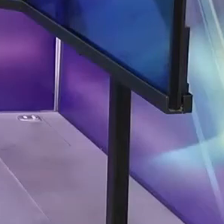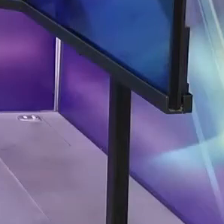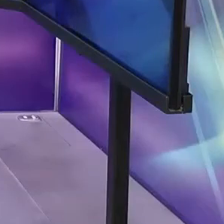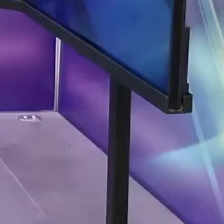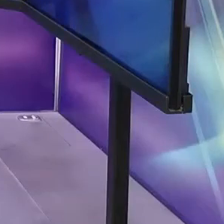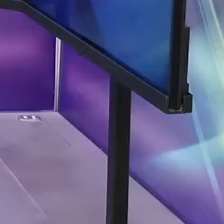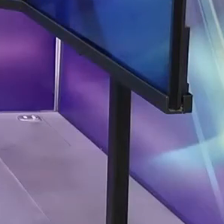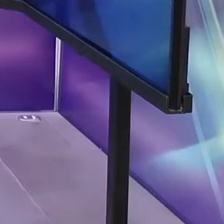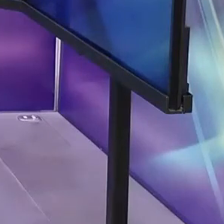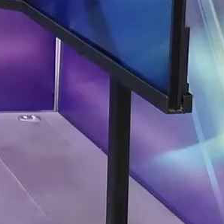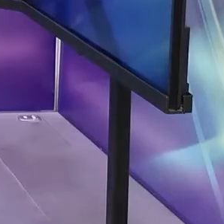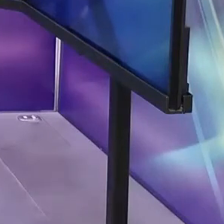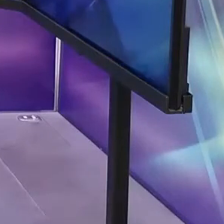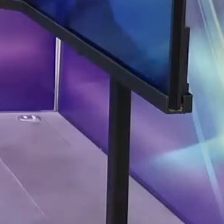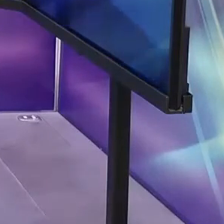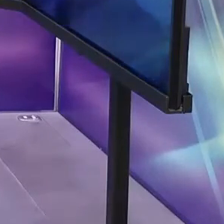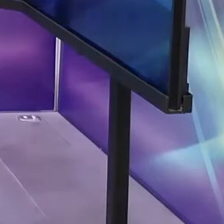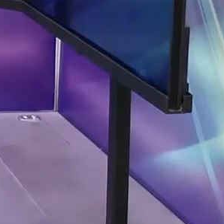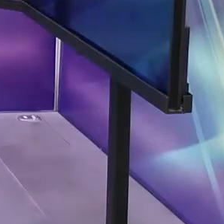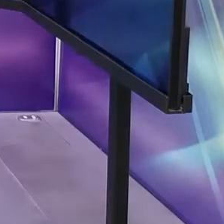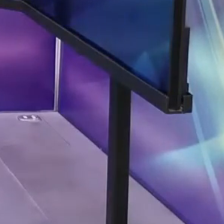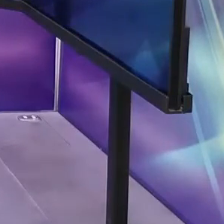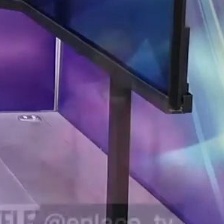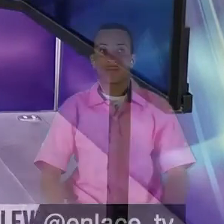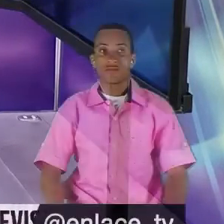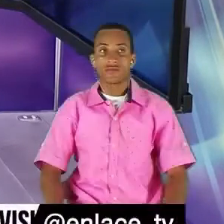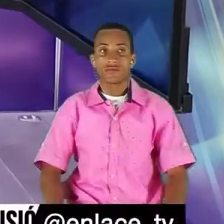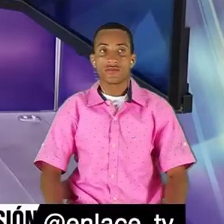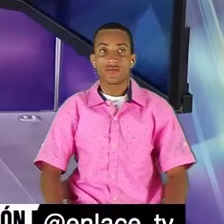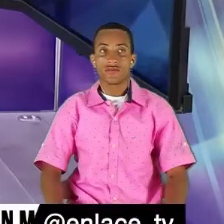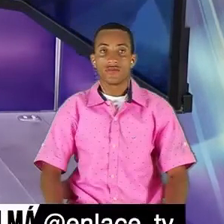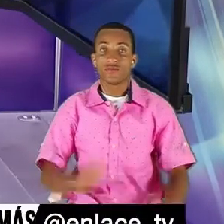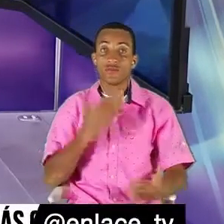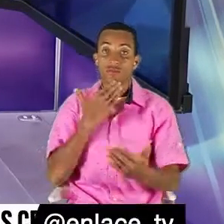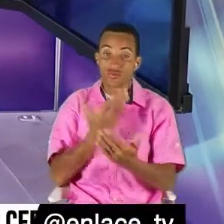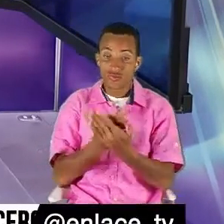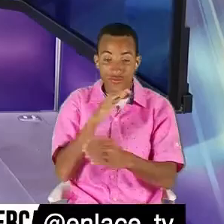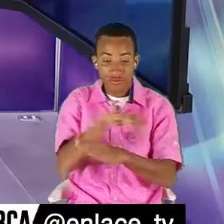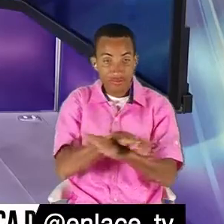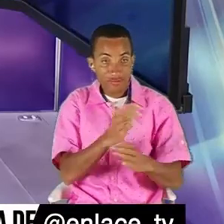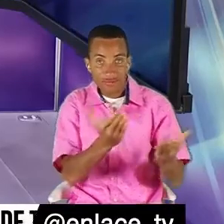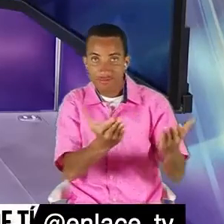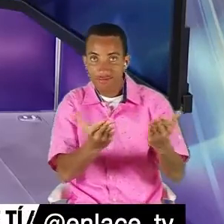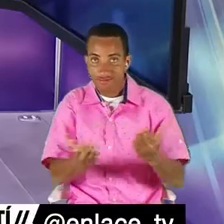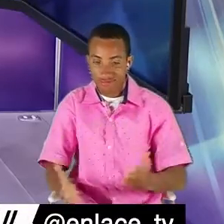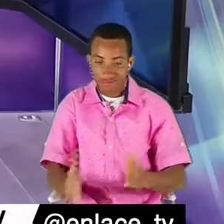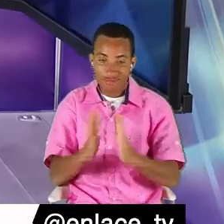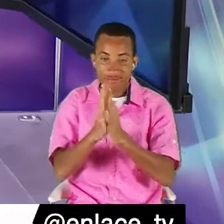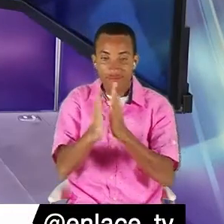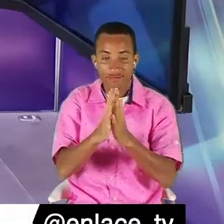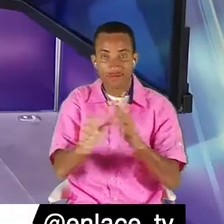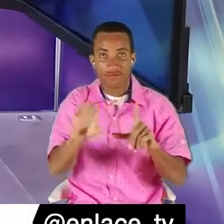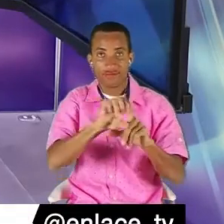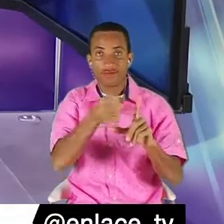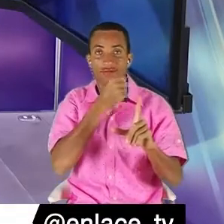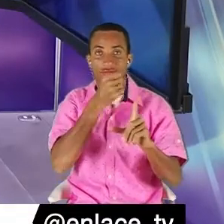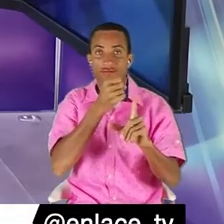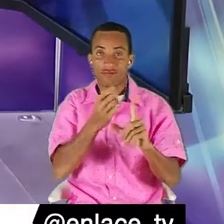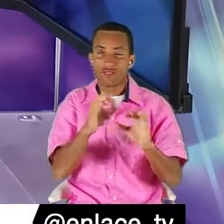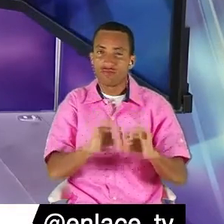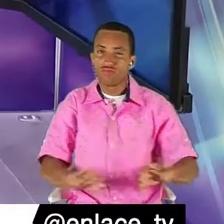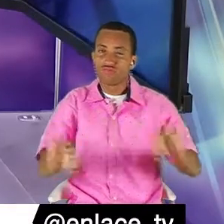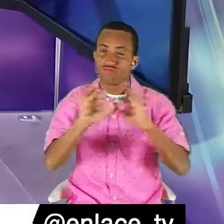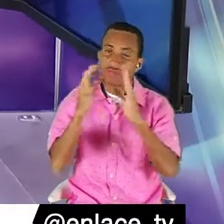Muy buenas tardes, bienvenidos a Enlace Noticias. Los saludamos con la información más importante de nuestra ciudad y región. A